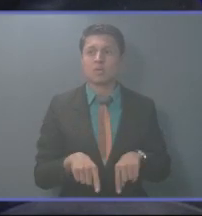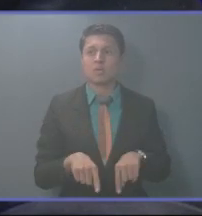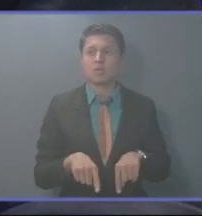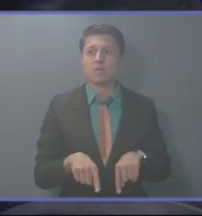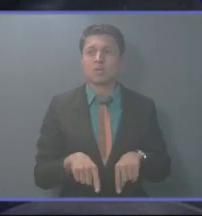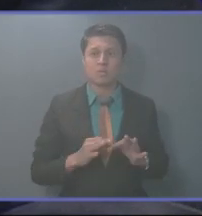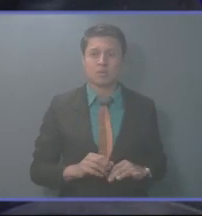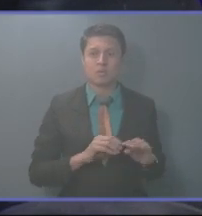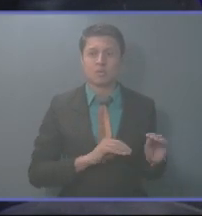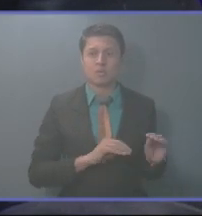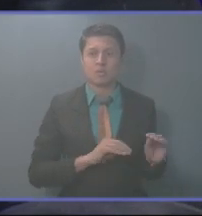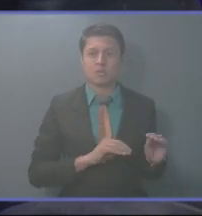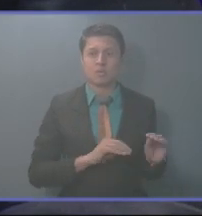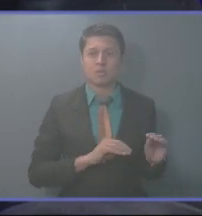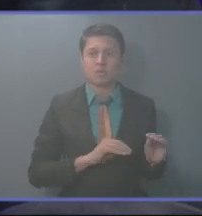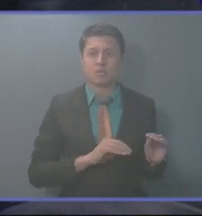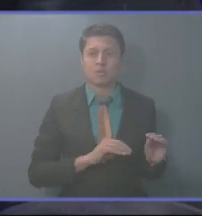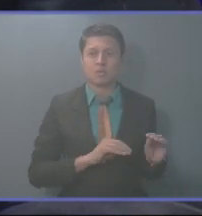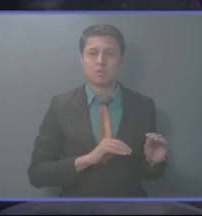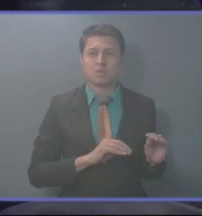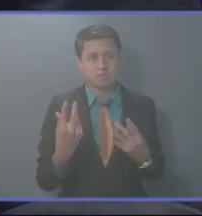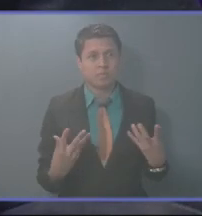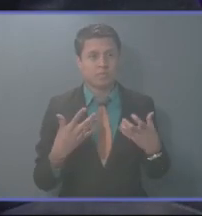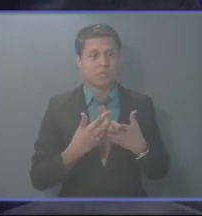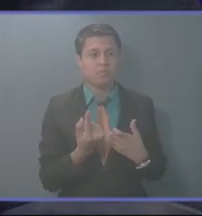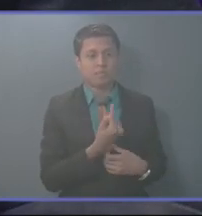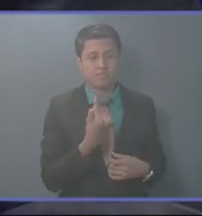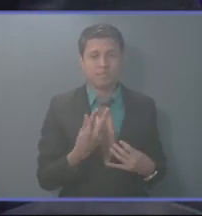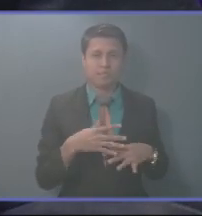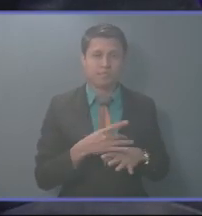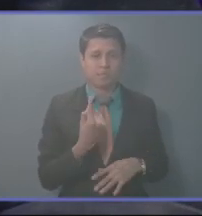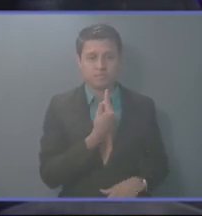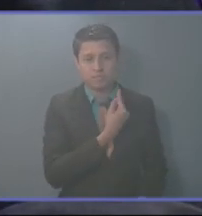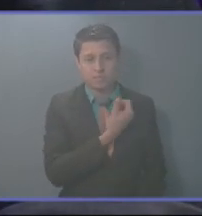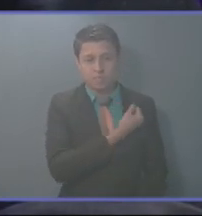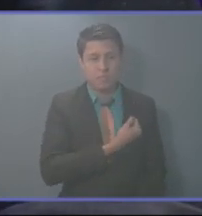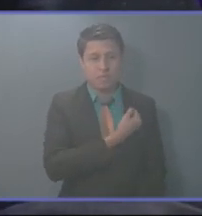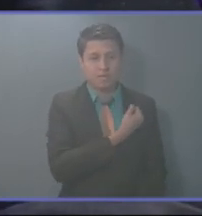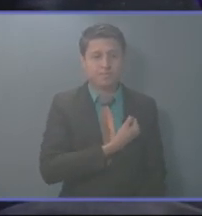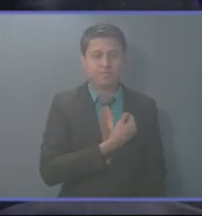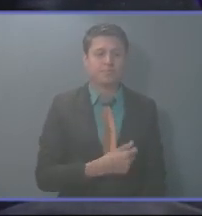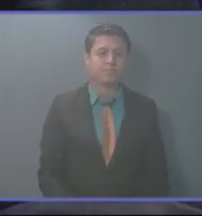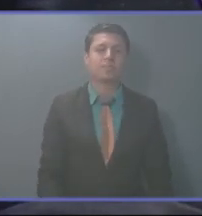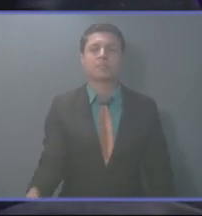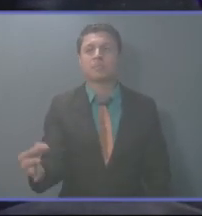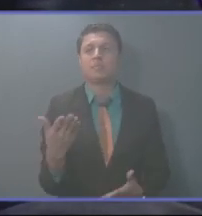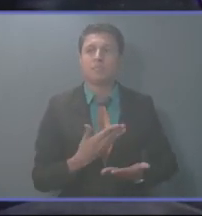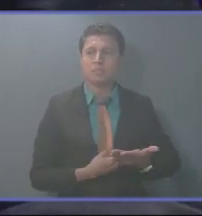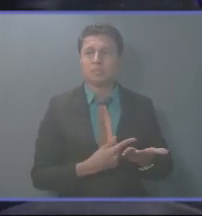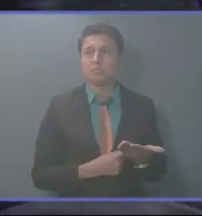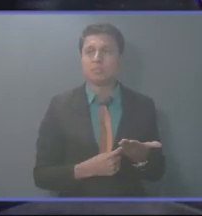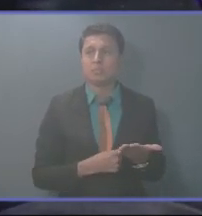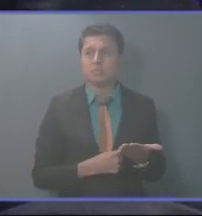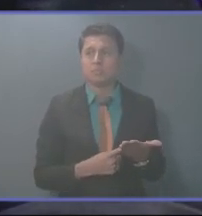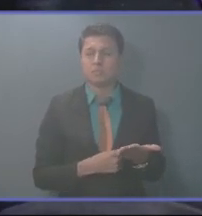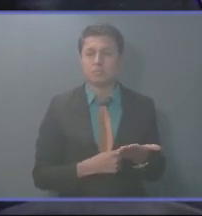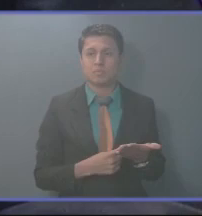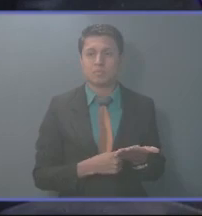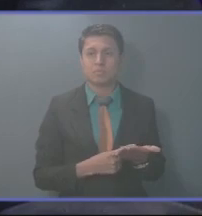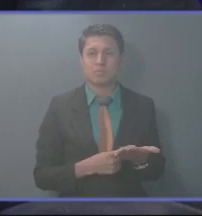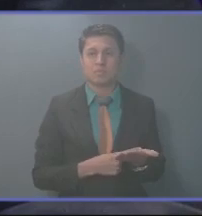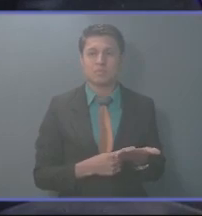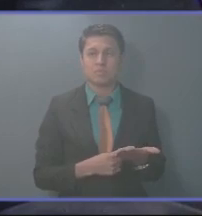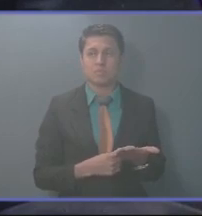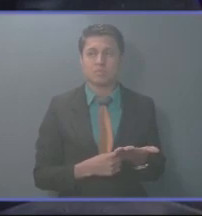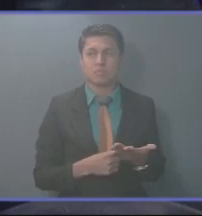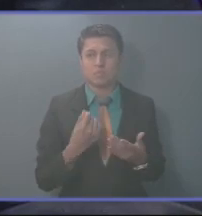de centralidad y participación de las víctimas. En la ejecución de los mecanismos de justicia transicional plasmados